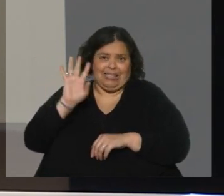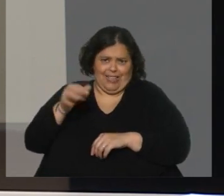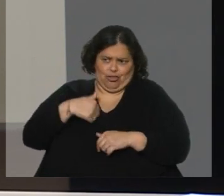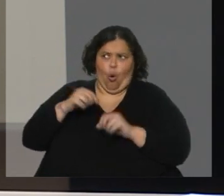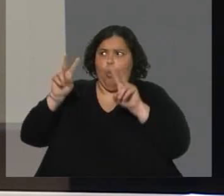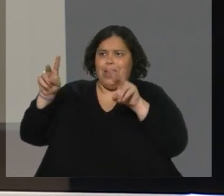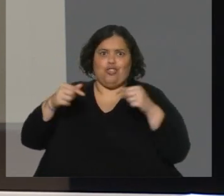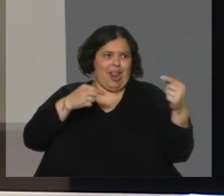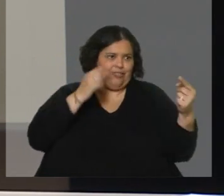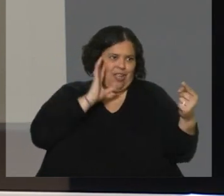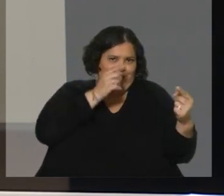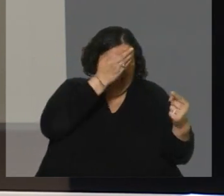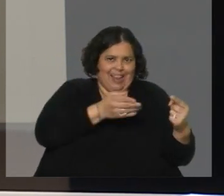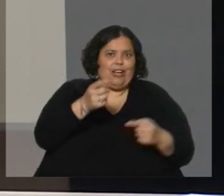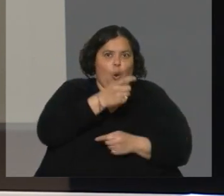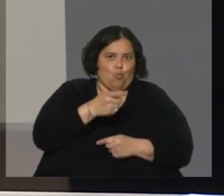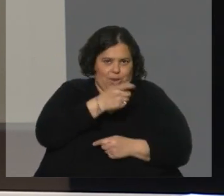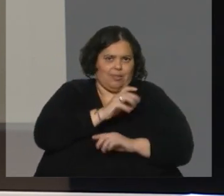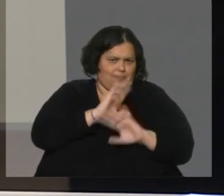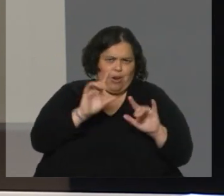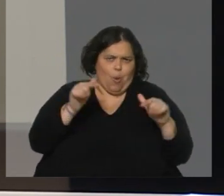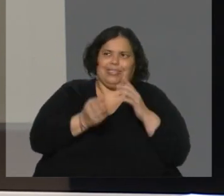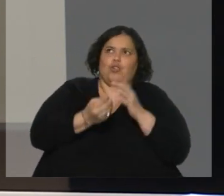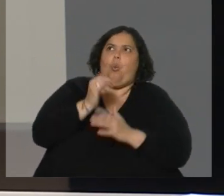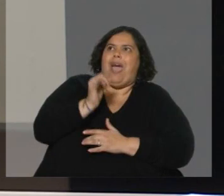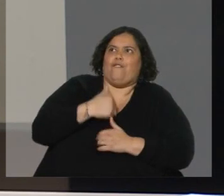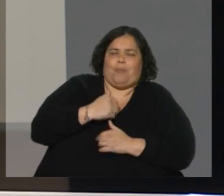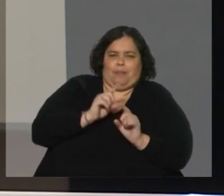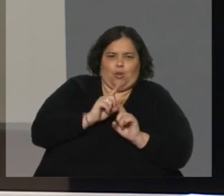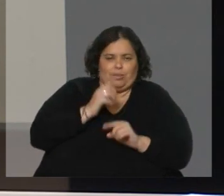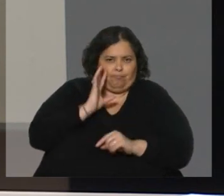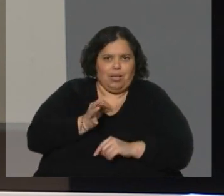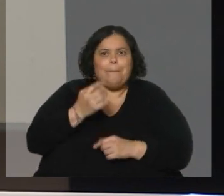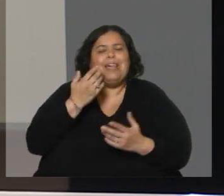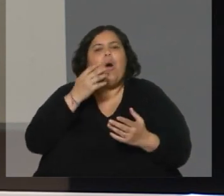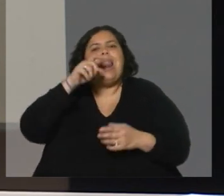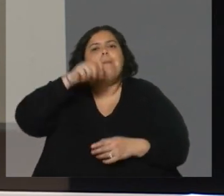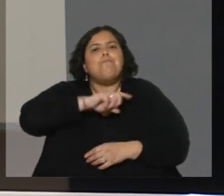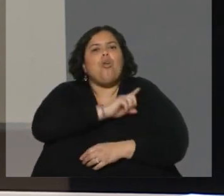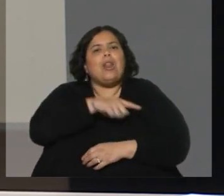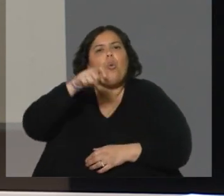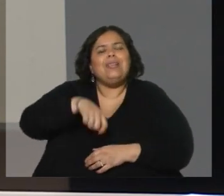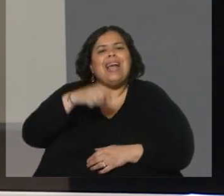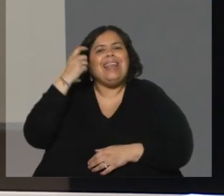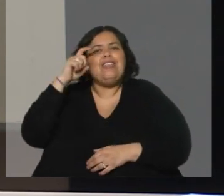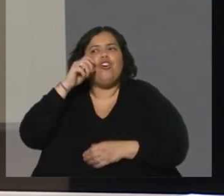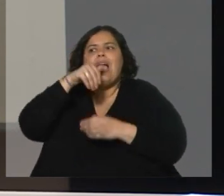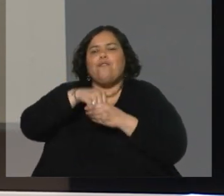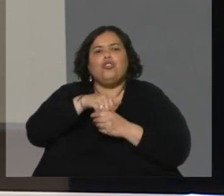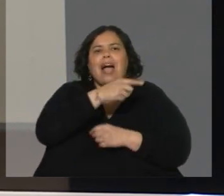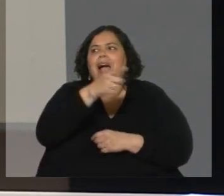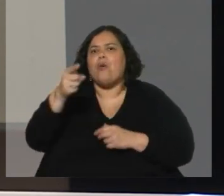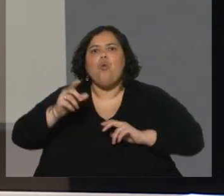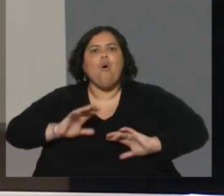izquierda para mí no es ninguna novedad pero en el poder judicial la ideología de los funcionarios no importa nada porque porque nos